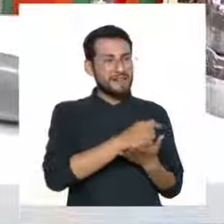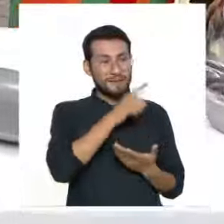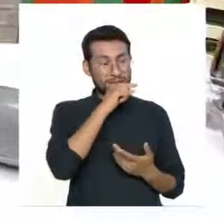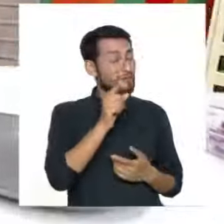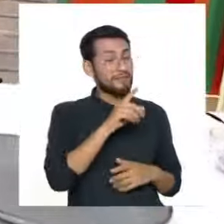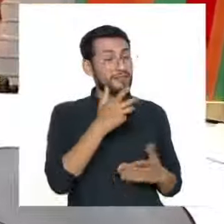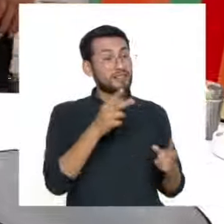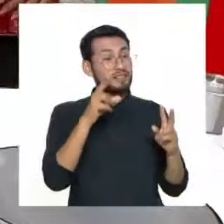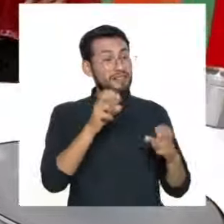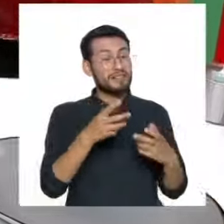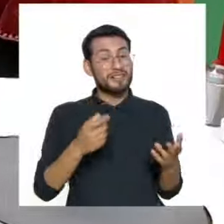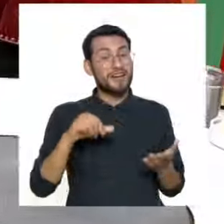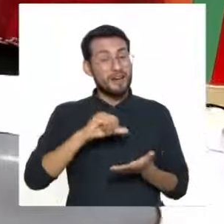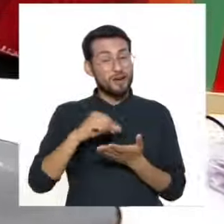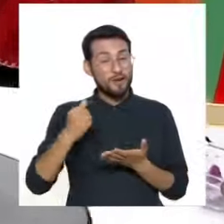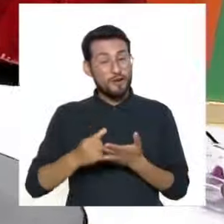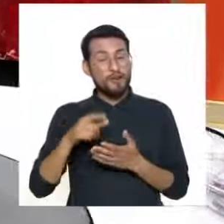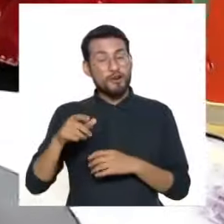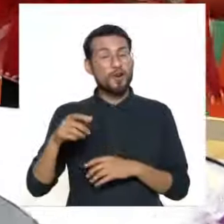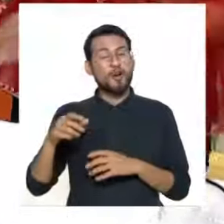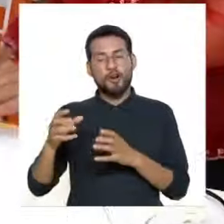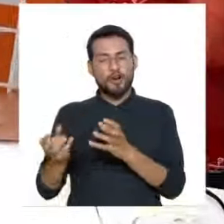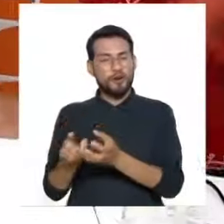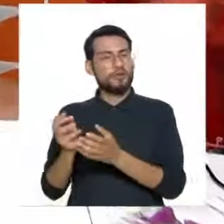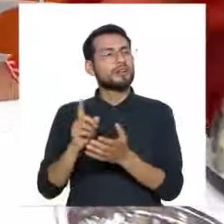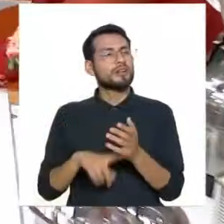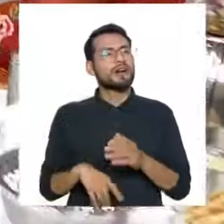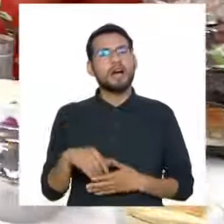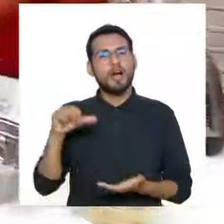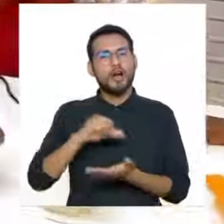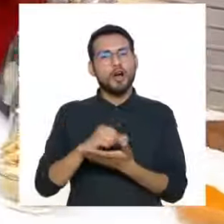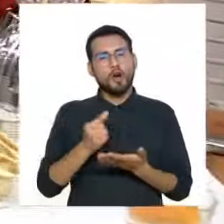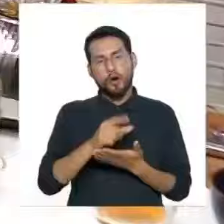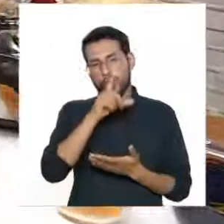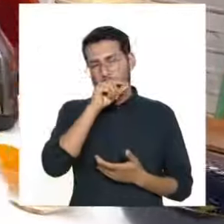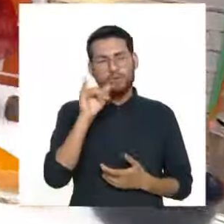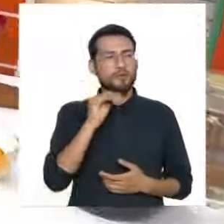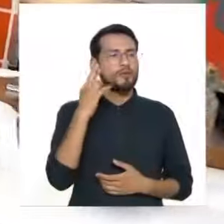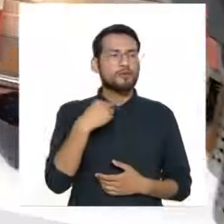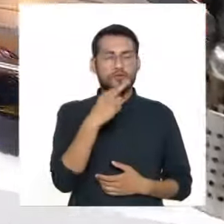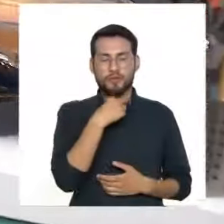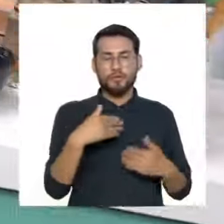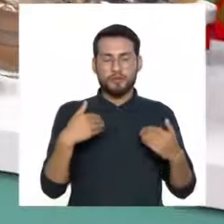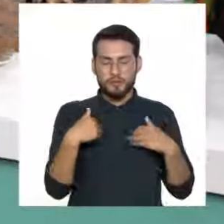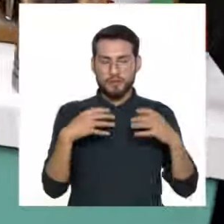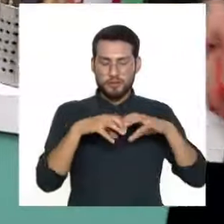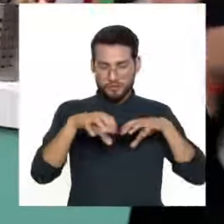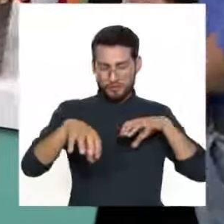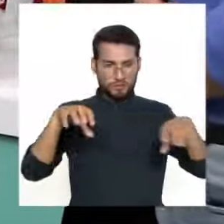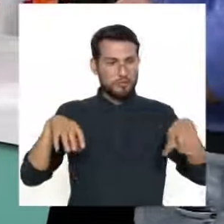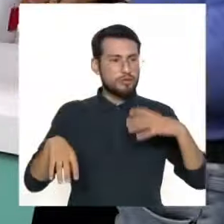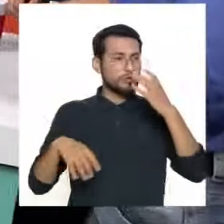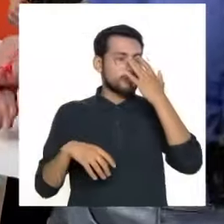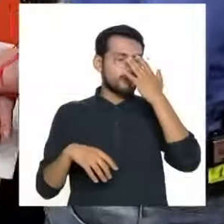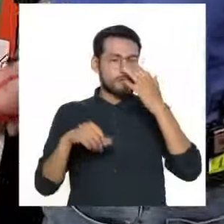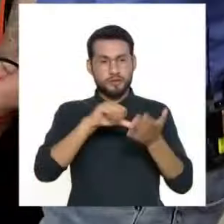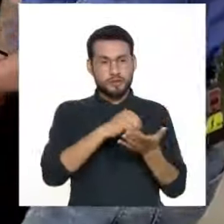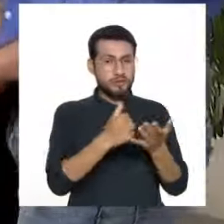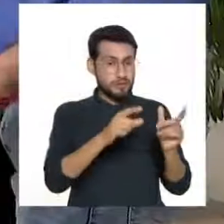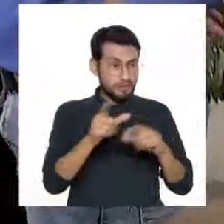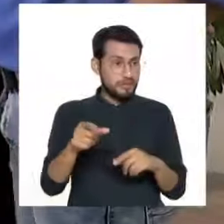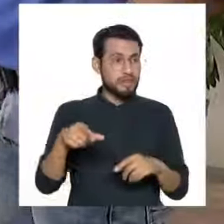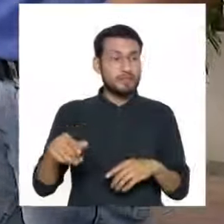no partiendo desde el arroz crudo estamos haciendo un arroz con pollo tipo restaurante que sale por porciones ya tienen el arroz listo